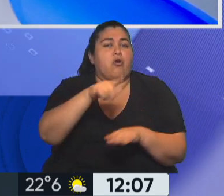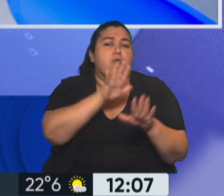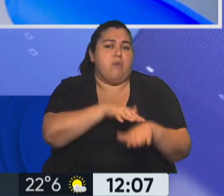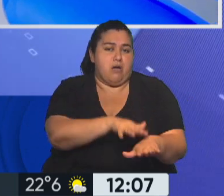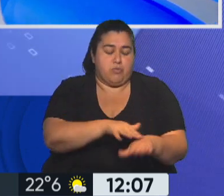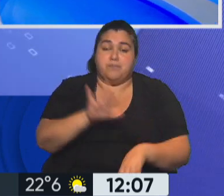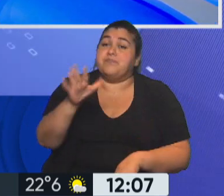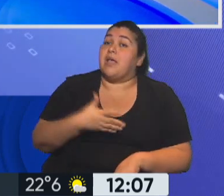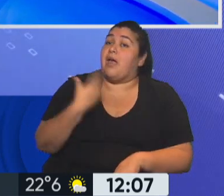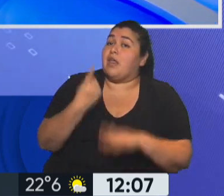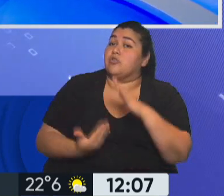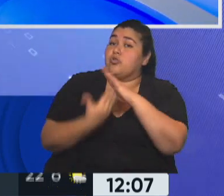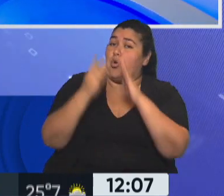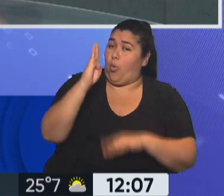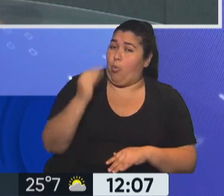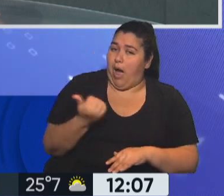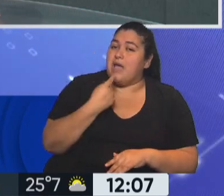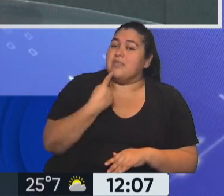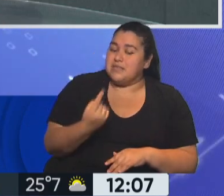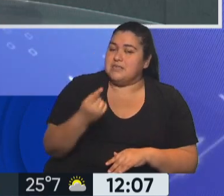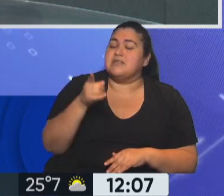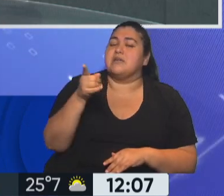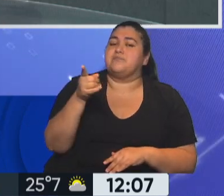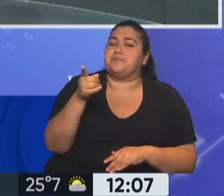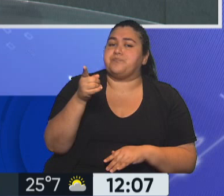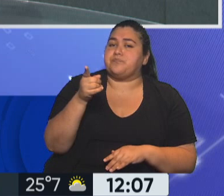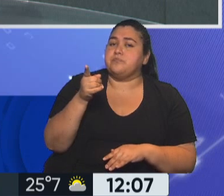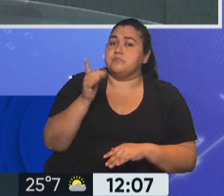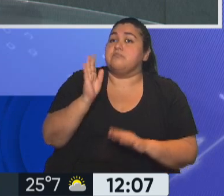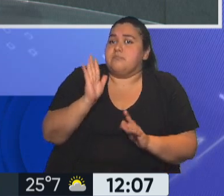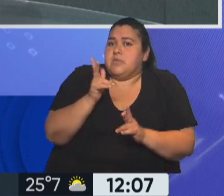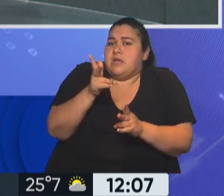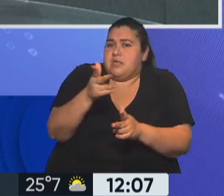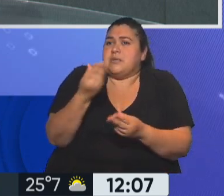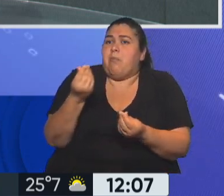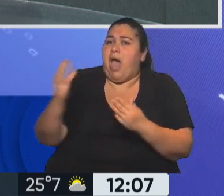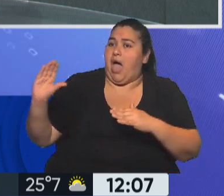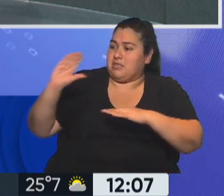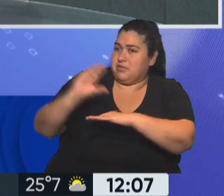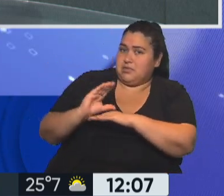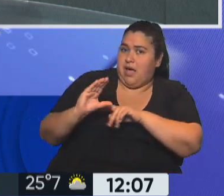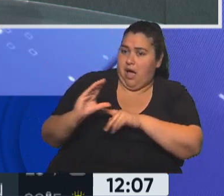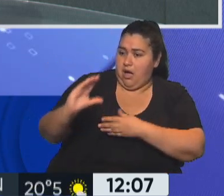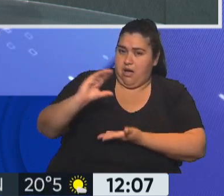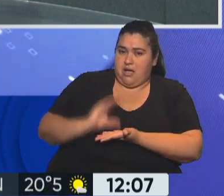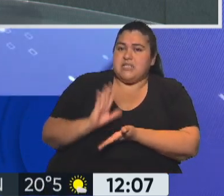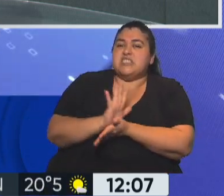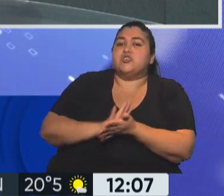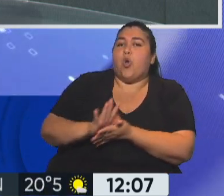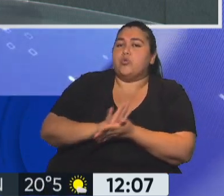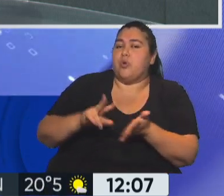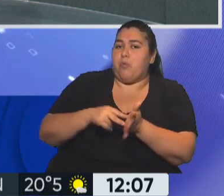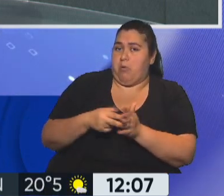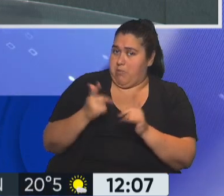la Universidad de Buenos Aires, puntualmente lo que dijo Mileno Jacobiti, es que esta plata no alcanza para solucionar el conflicto, porque habló